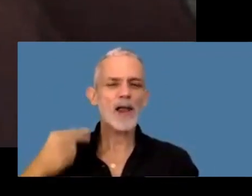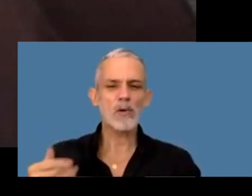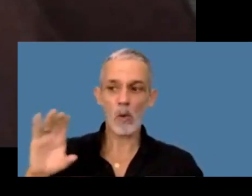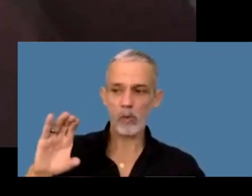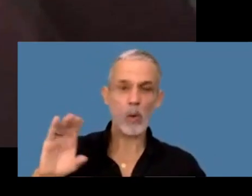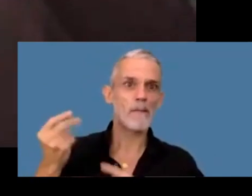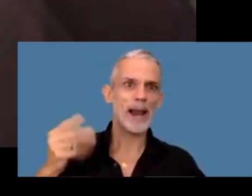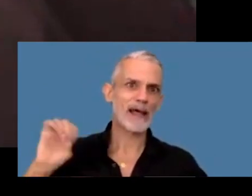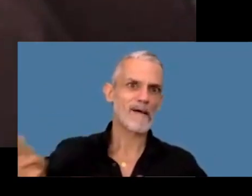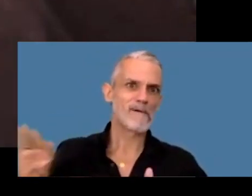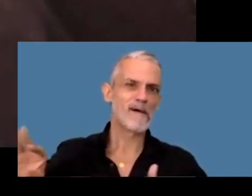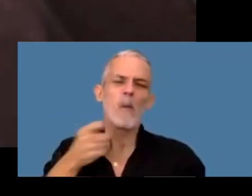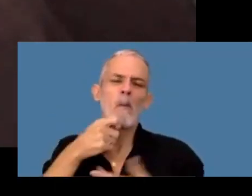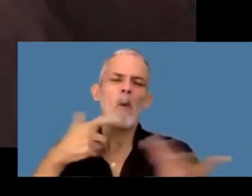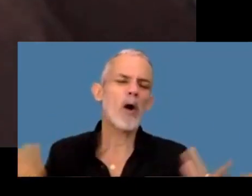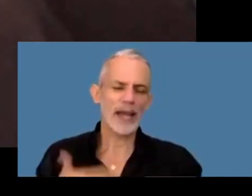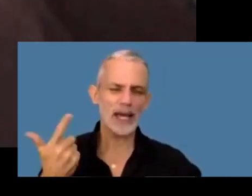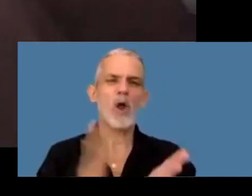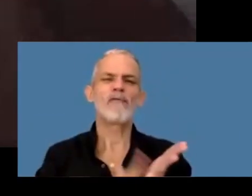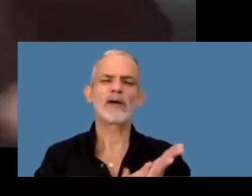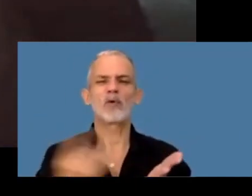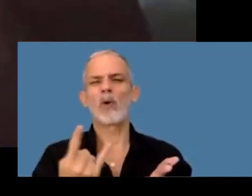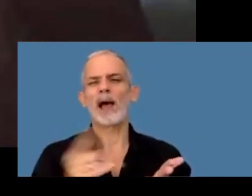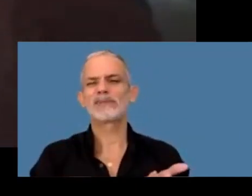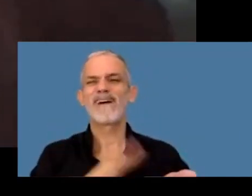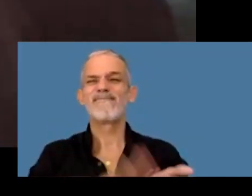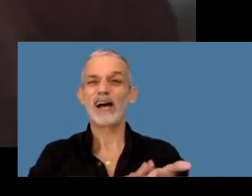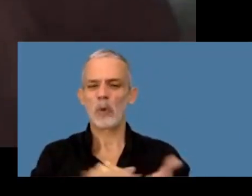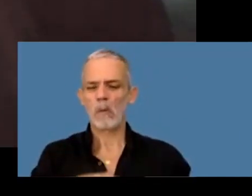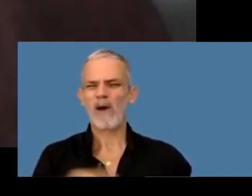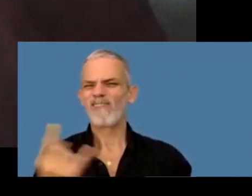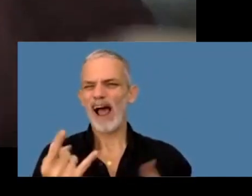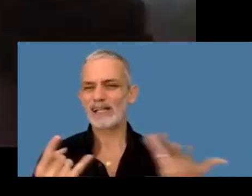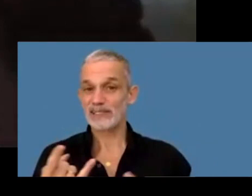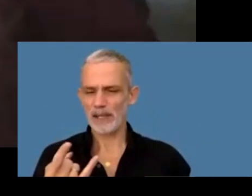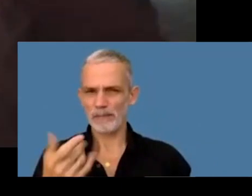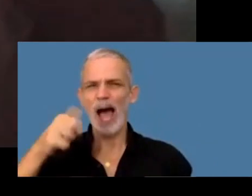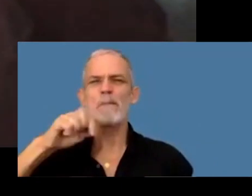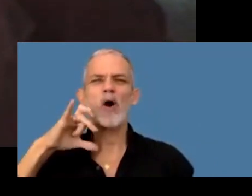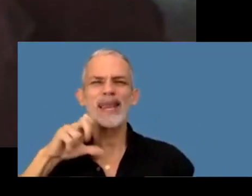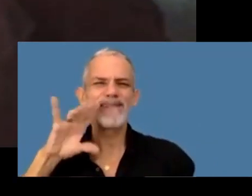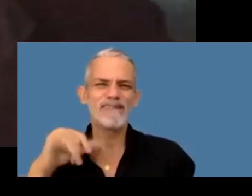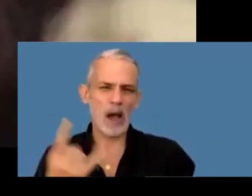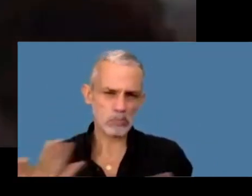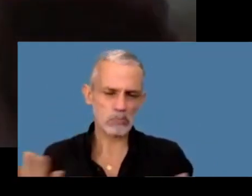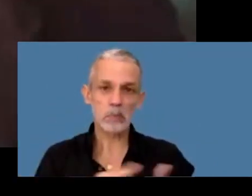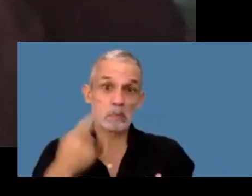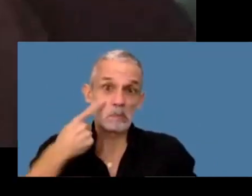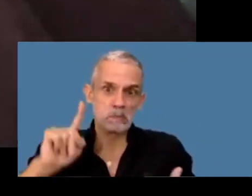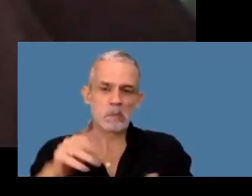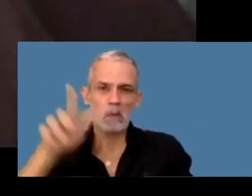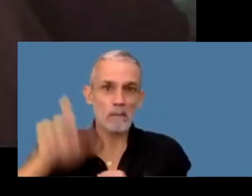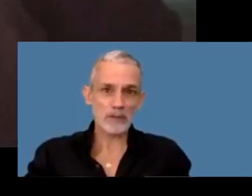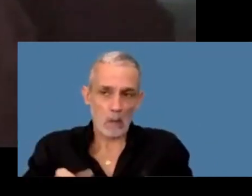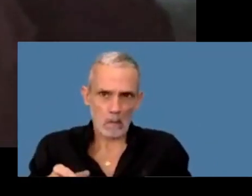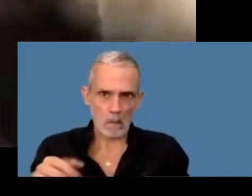quiero ya tenga su registro en REPI. Ahora, ¿qué pasa si yo voy y deposito los dólares? Yo pago